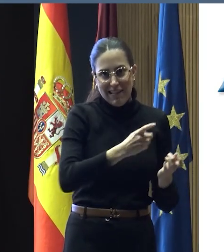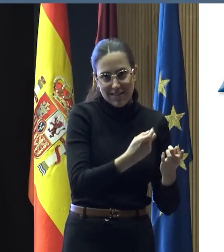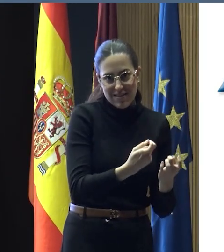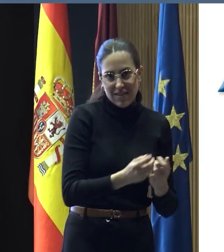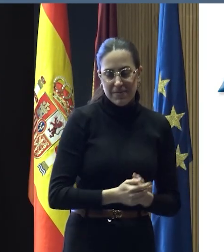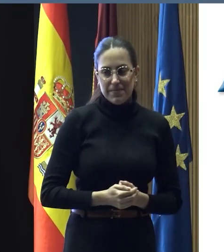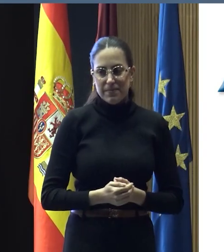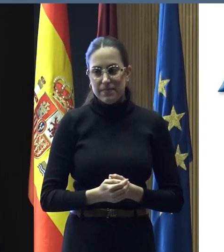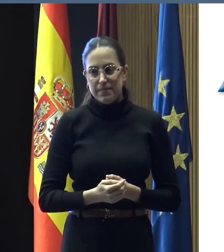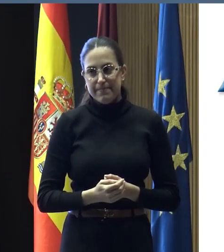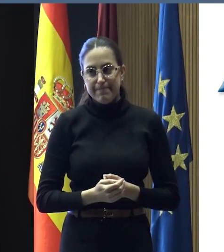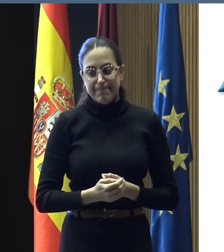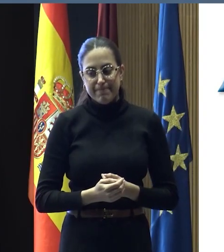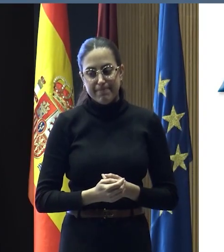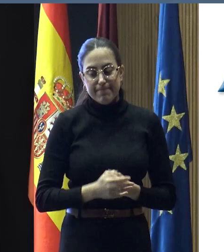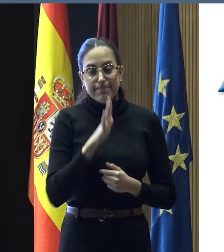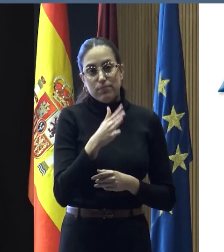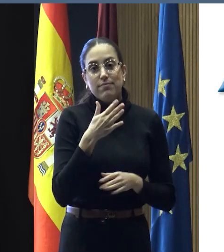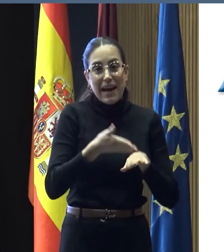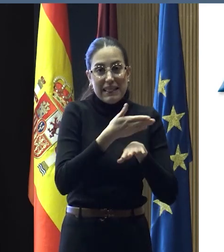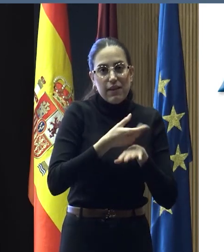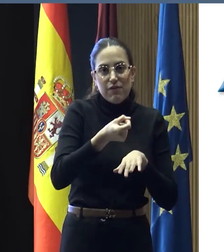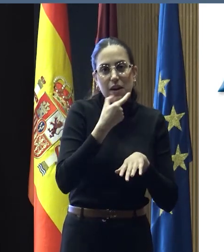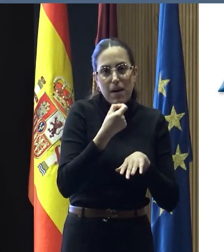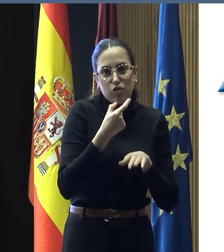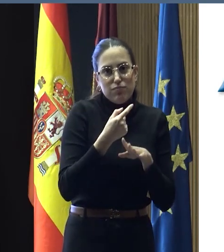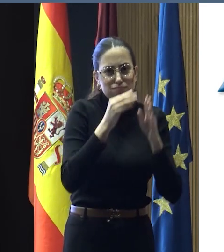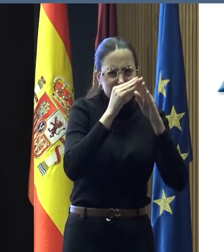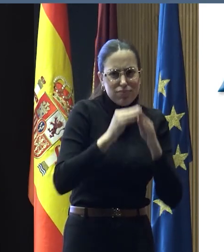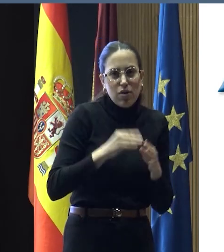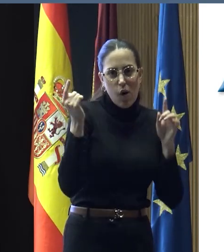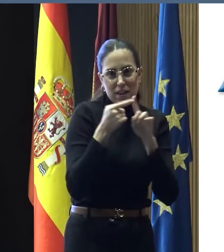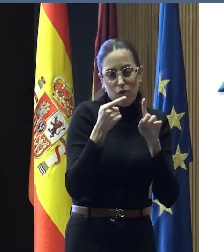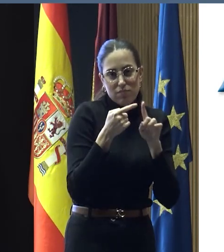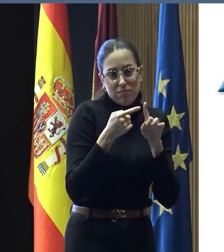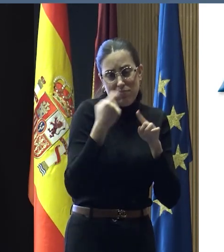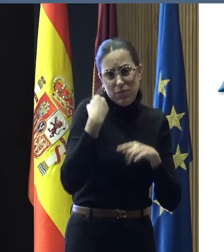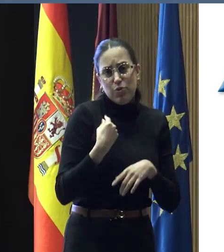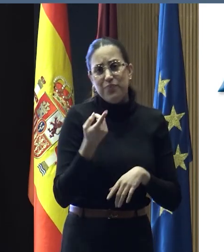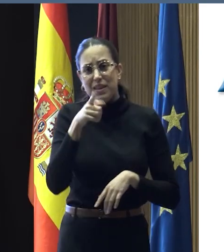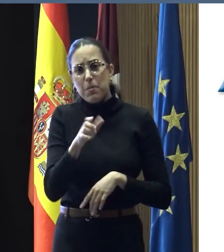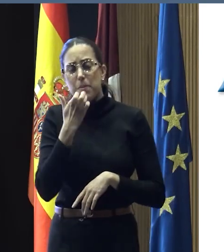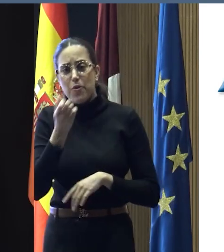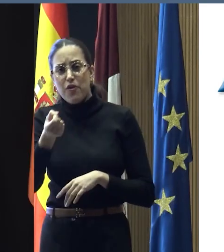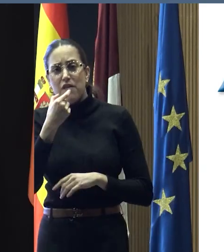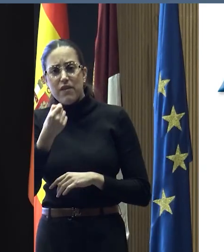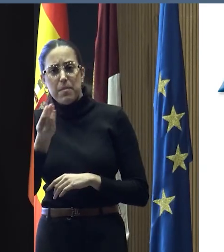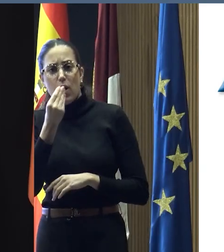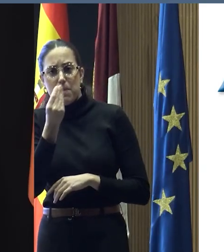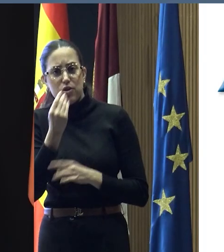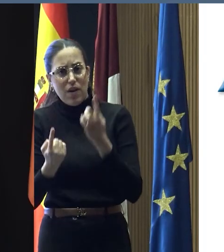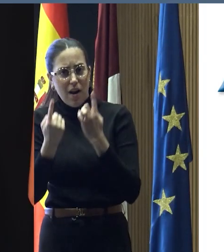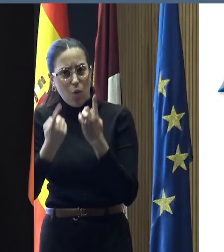elaborado, ¿no? Se ha sintetizado. También ha pasado, ¿no?, con algunos farmacoalimentos que eran para, en este